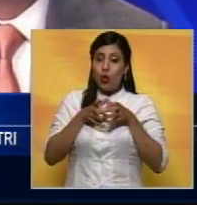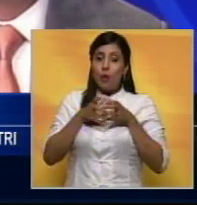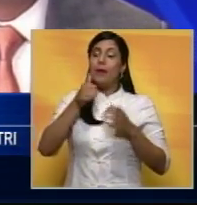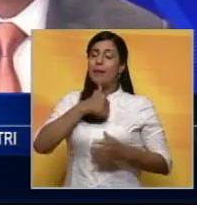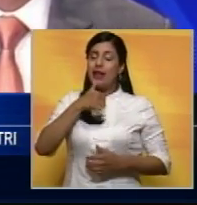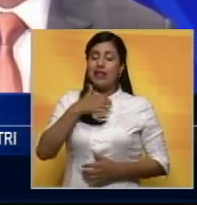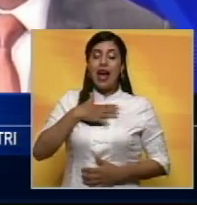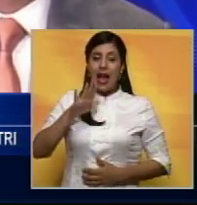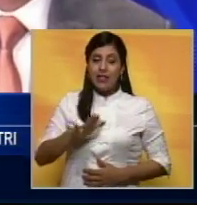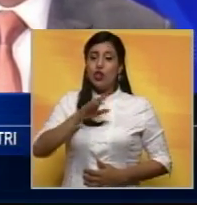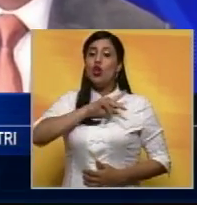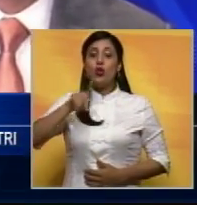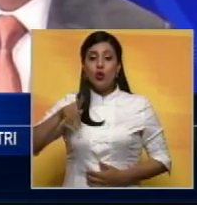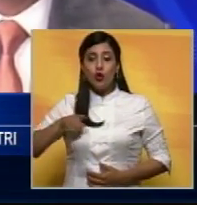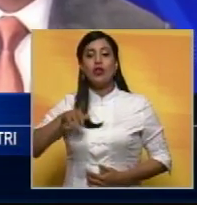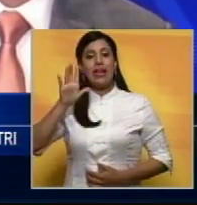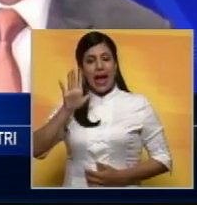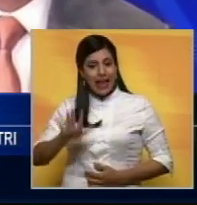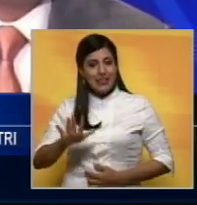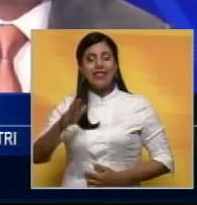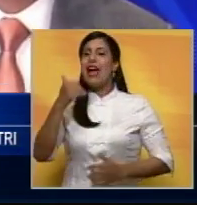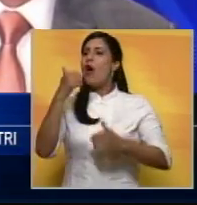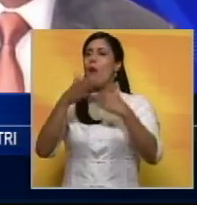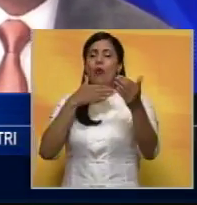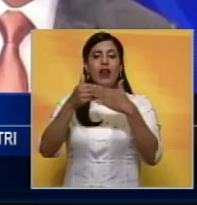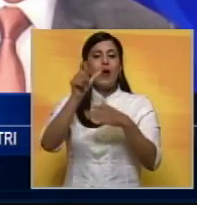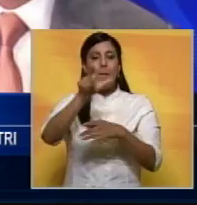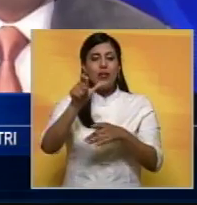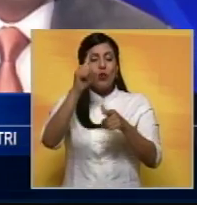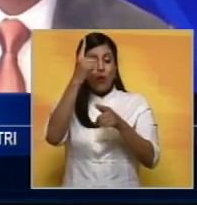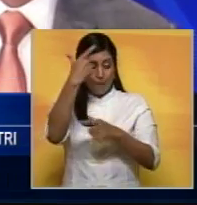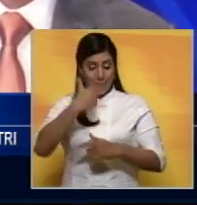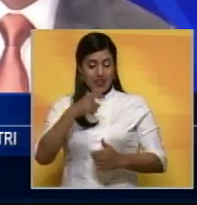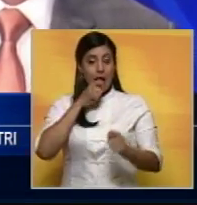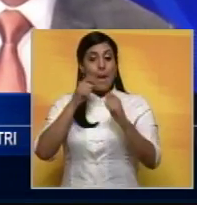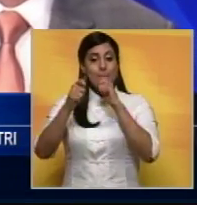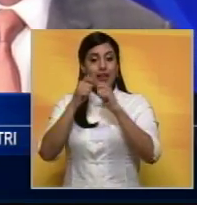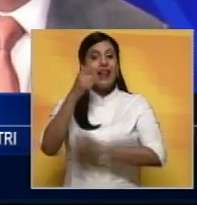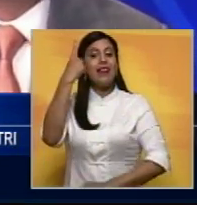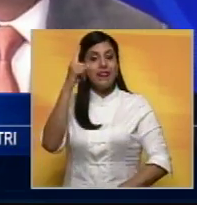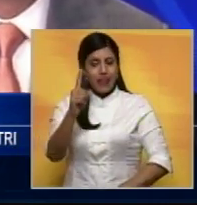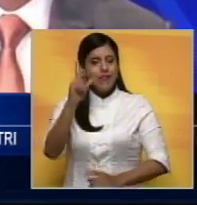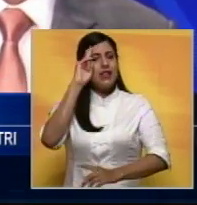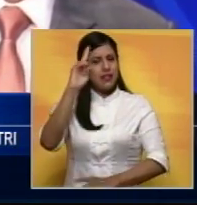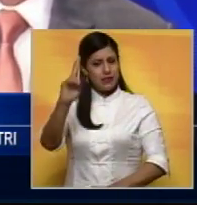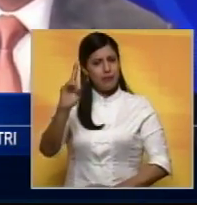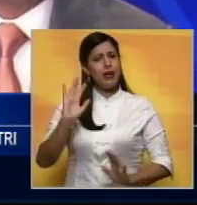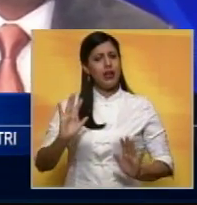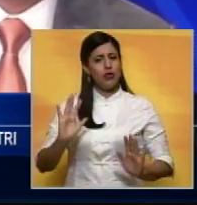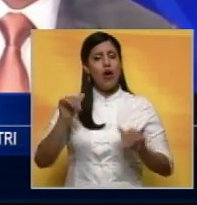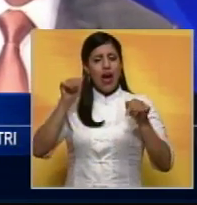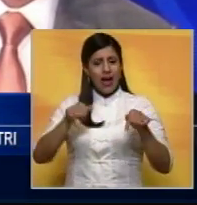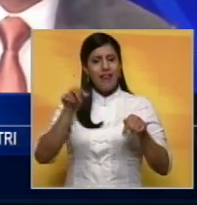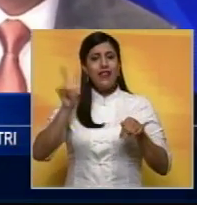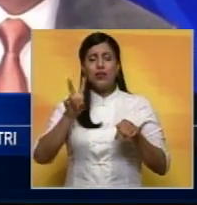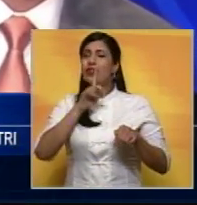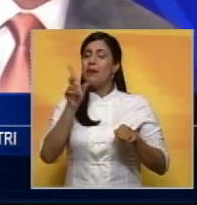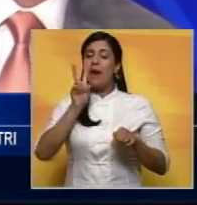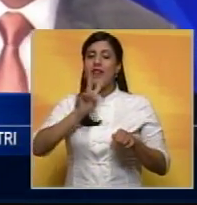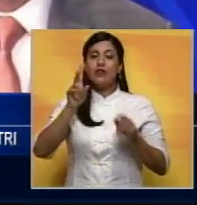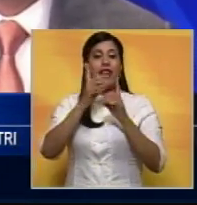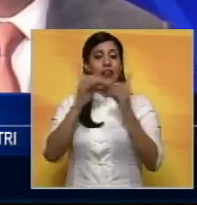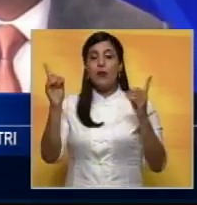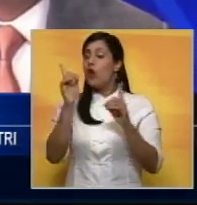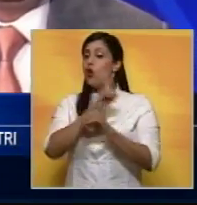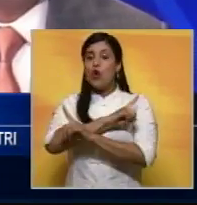de la tolerancia. Nosotros, así sea quien sea, pero un periodista tiene que ser respetado. Y en Venezuela, la Venezuela